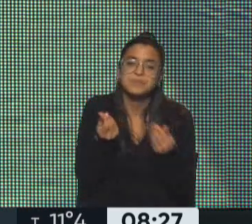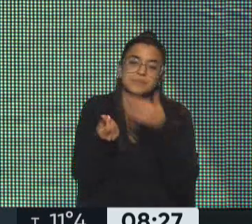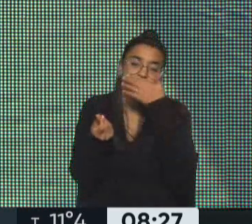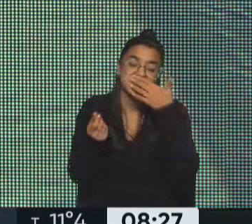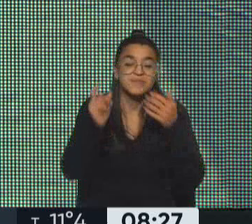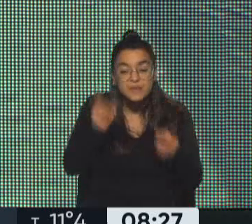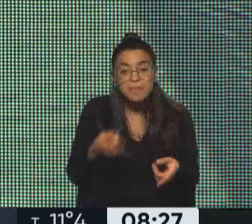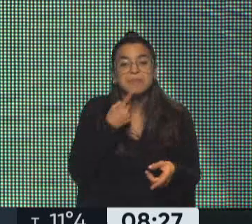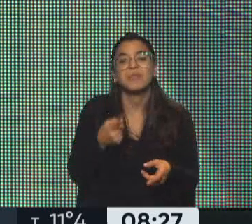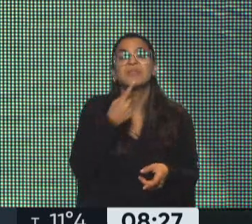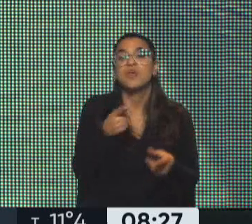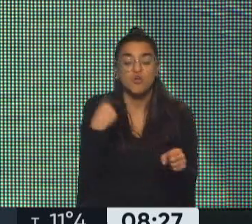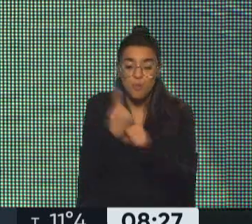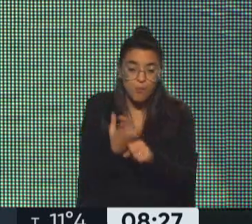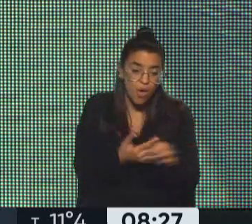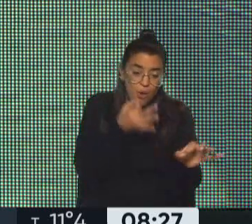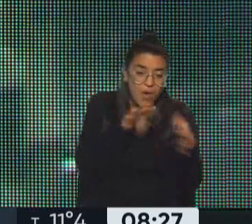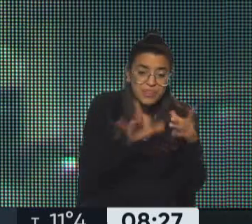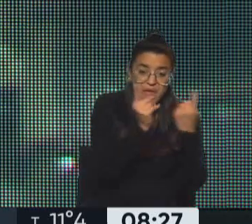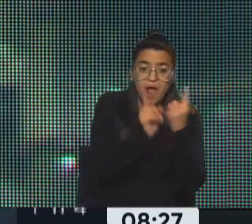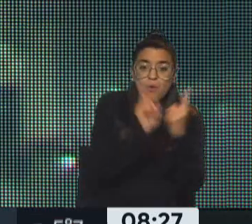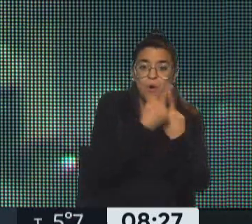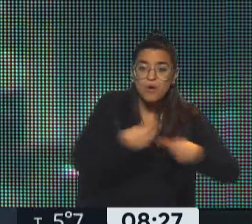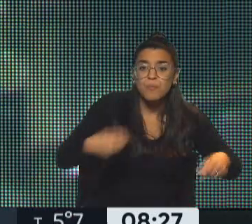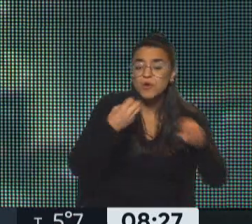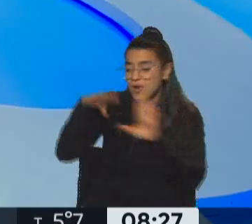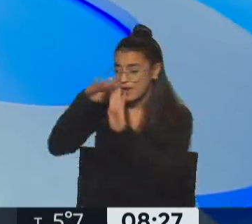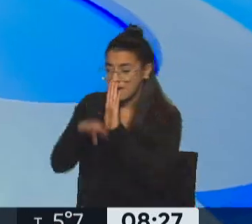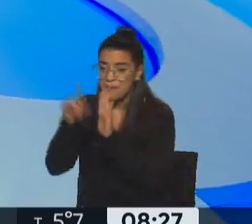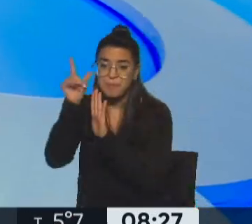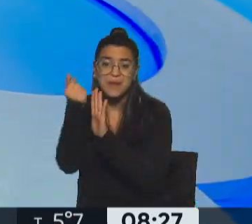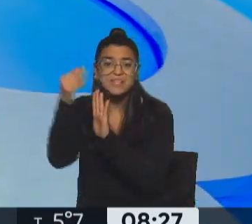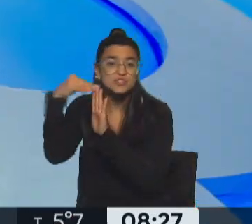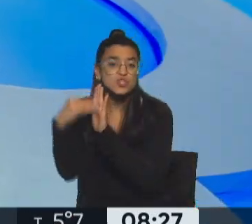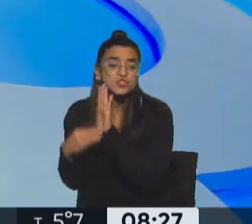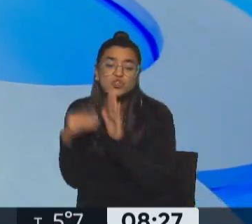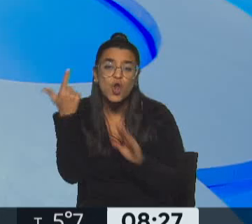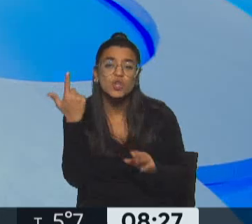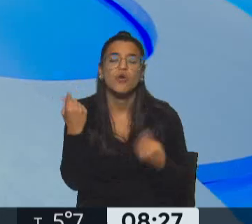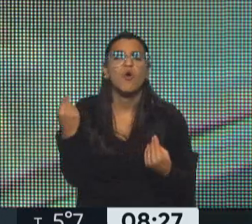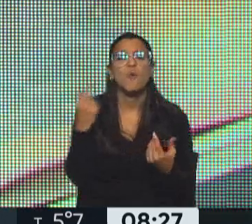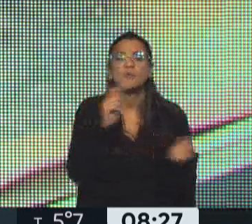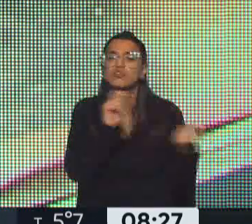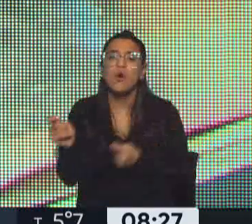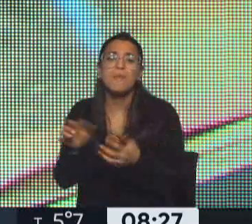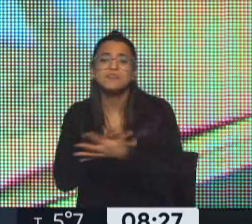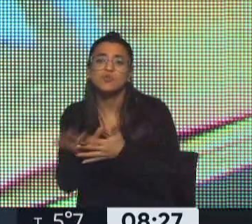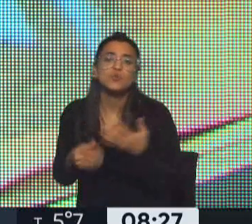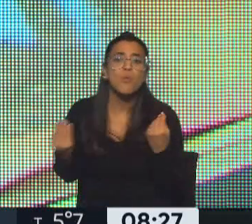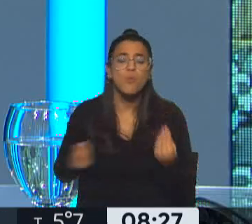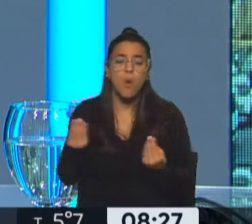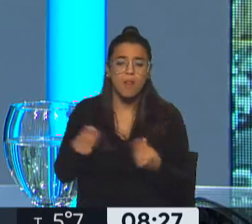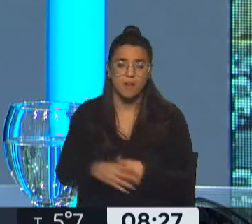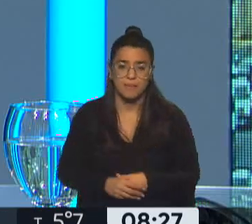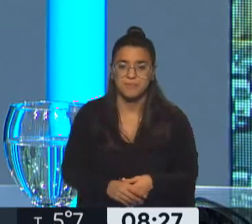también manifiestan que no pueden poner a la venta determinados productos porque no tienen lista de precios, lo que usted decía recién. ¿Cuál es la alternativa, cuál es la solución inmediata para